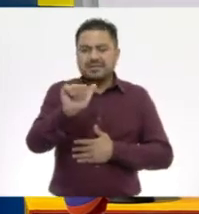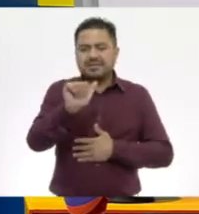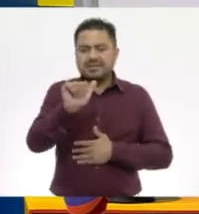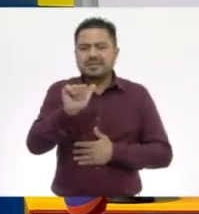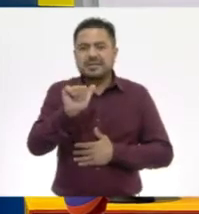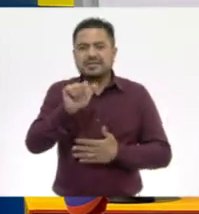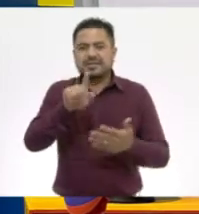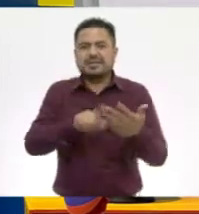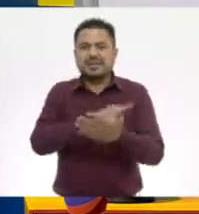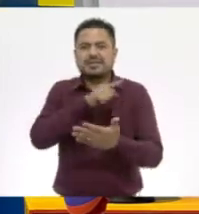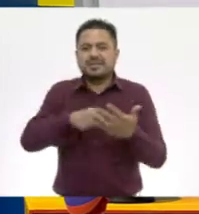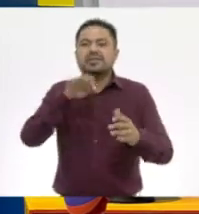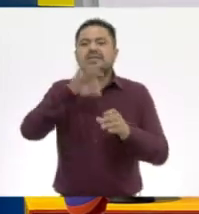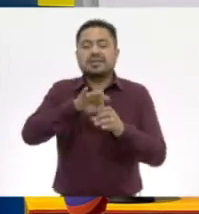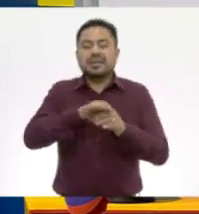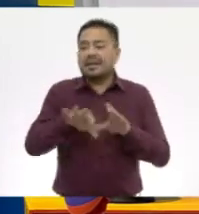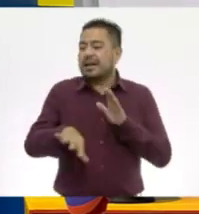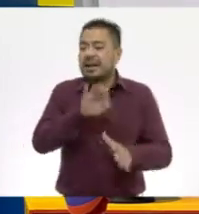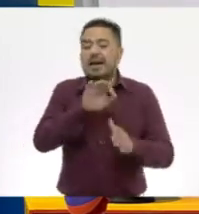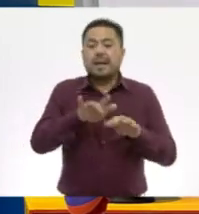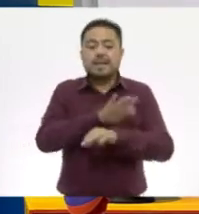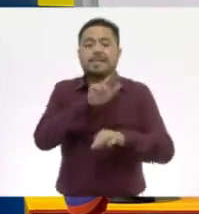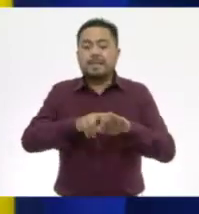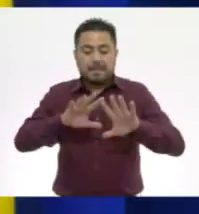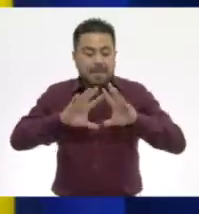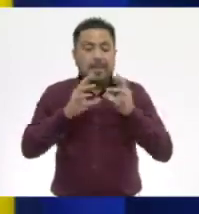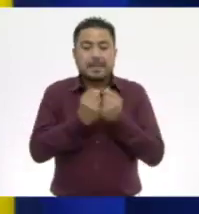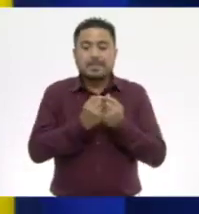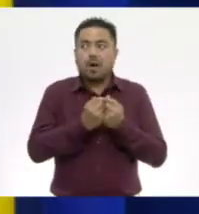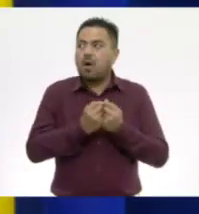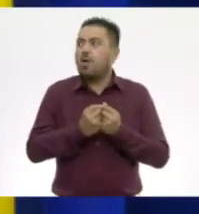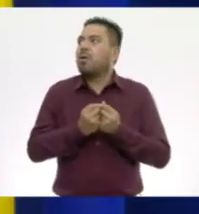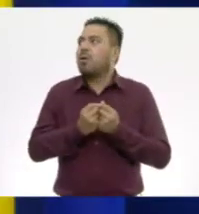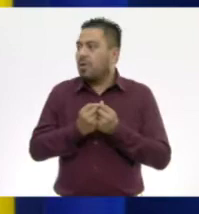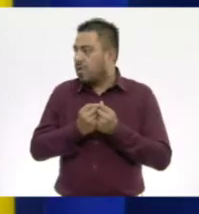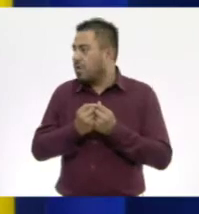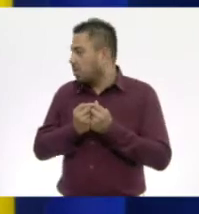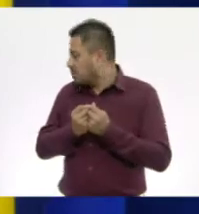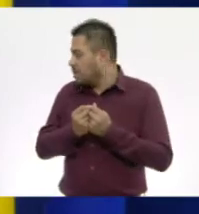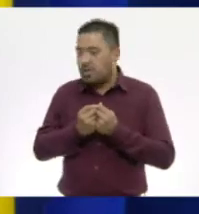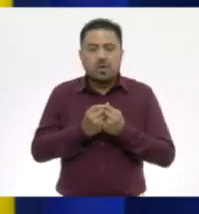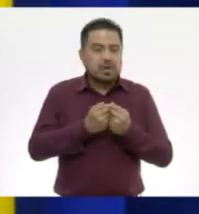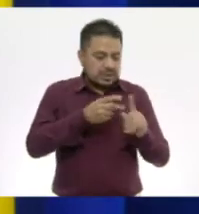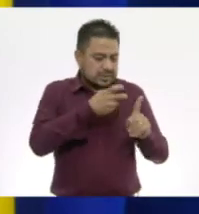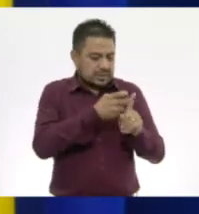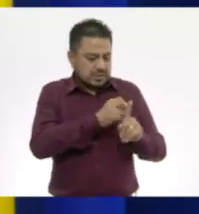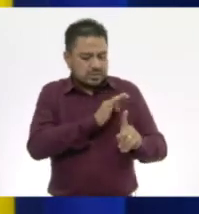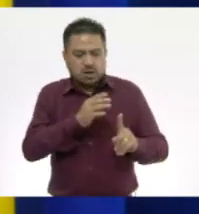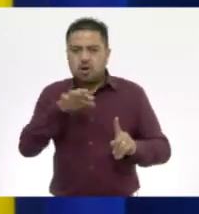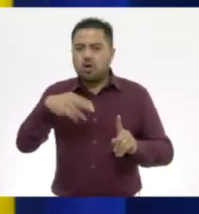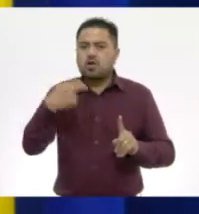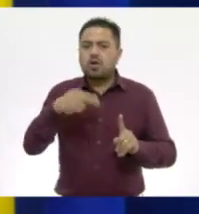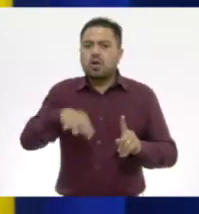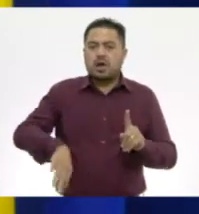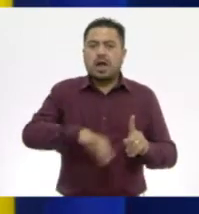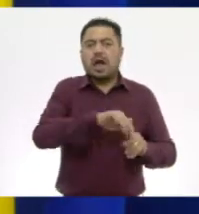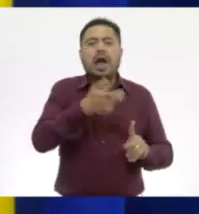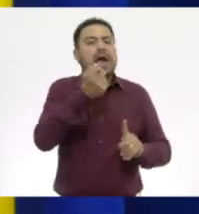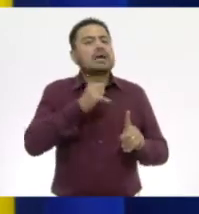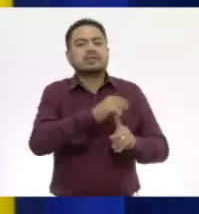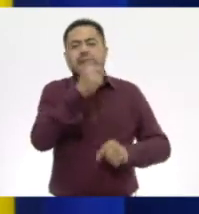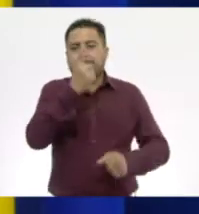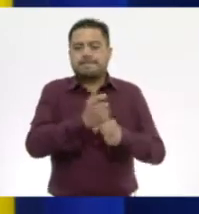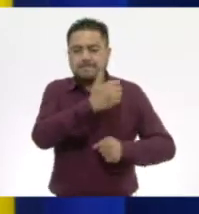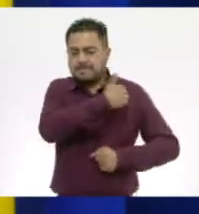por haber sido el que tuvo la mayoría a su favor. ¡Wow! Entonces él se puso ese nombre y así tuvimos el